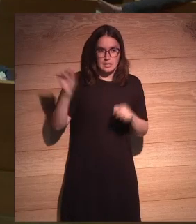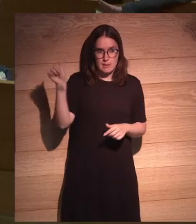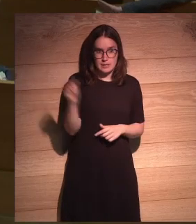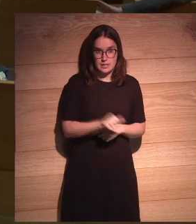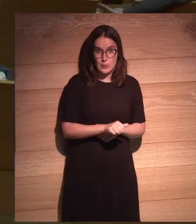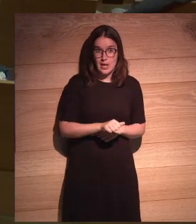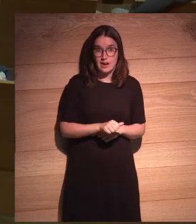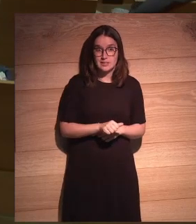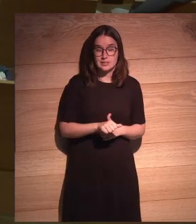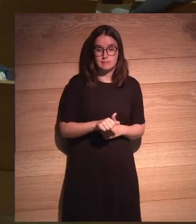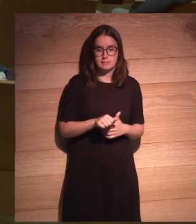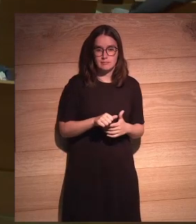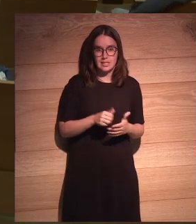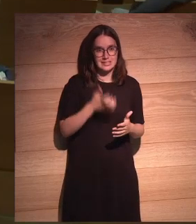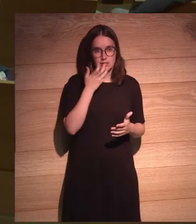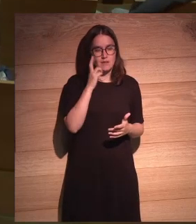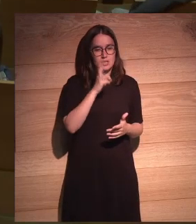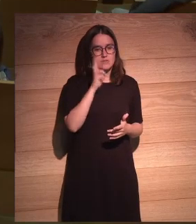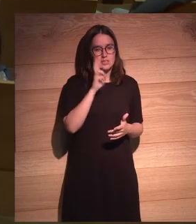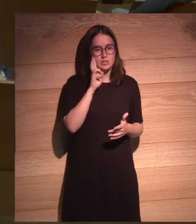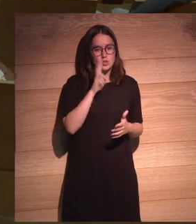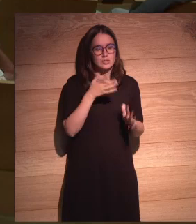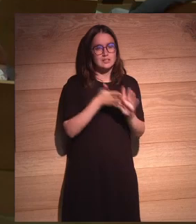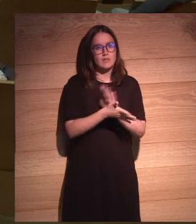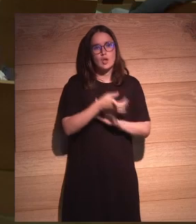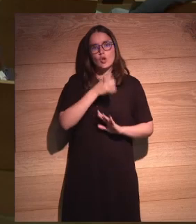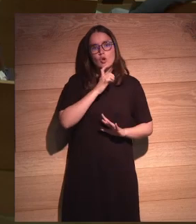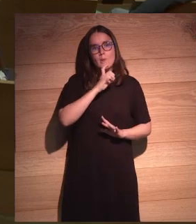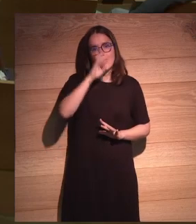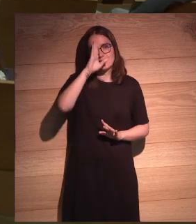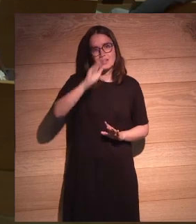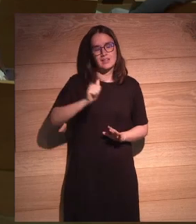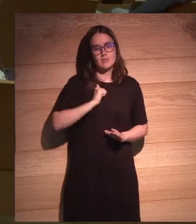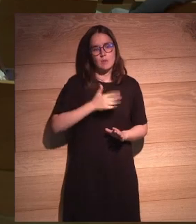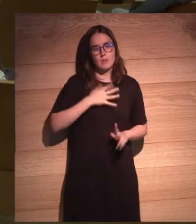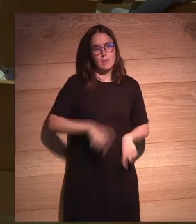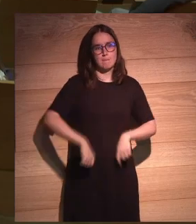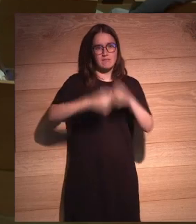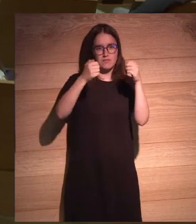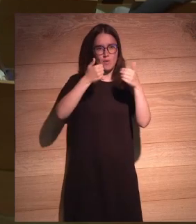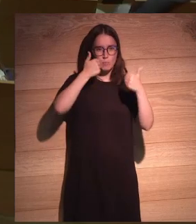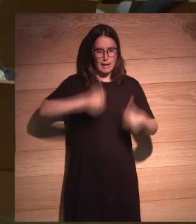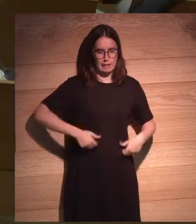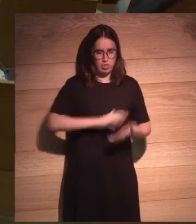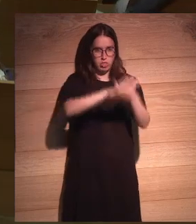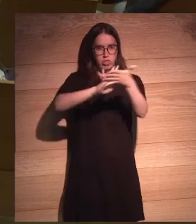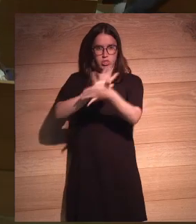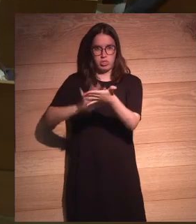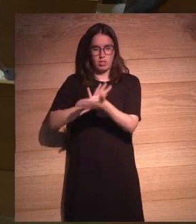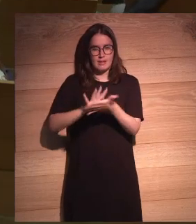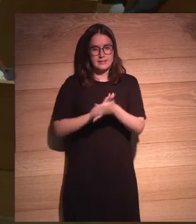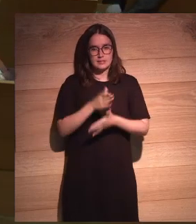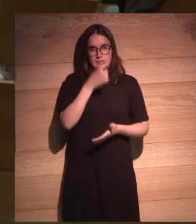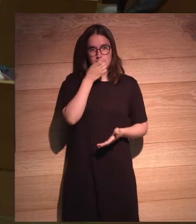la película. El que no haya tenido ocasión de verla, es sobre cómo la inteligencia artificial puede destruir a la humanidad desde